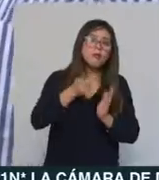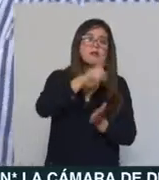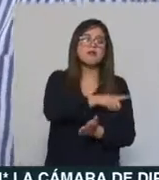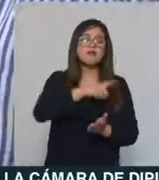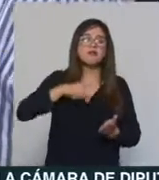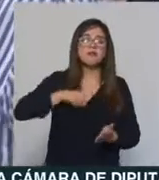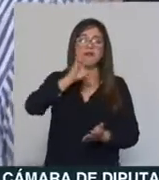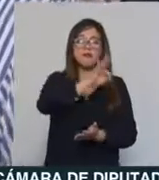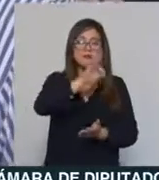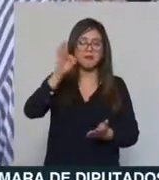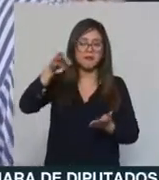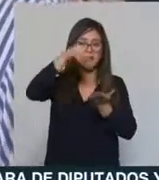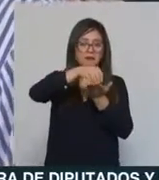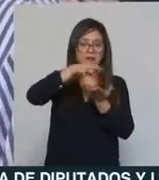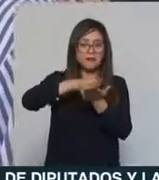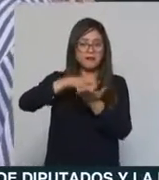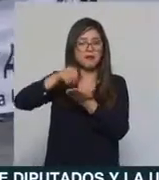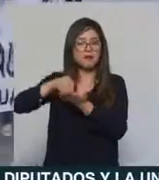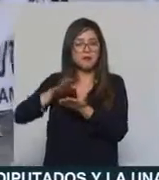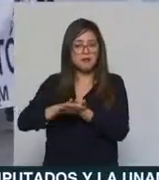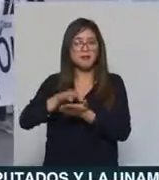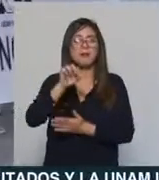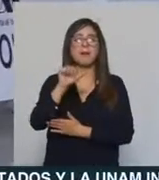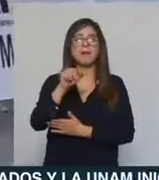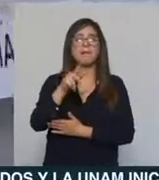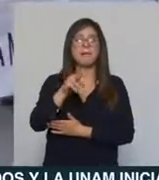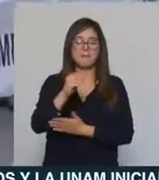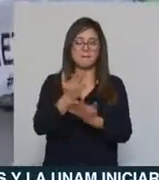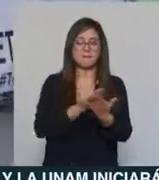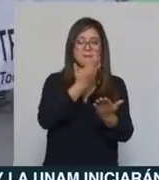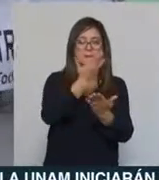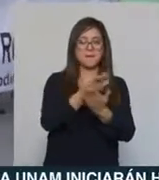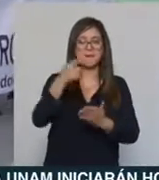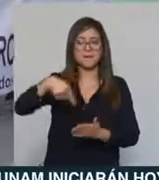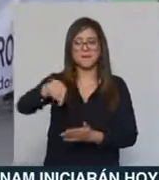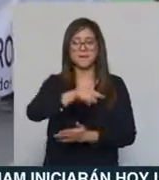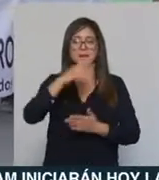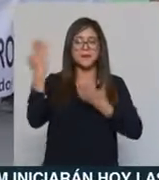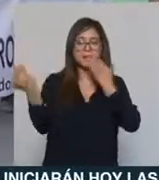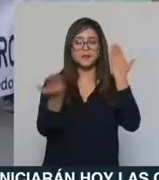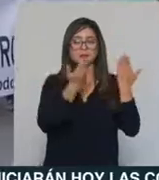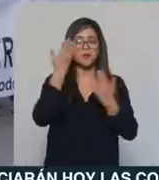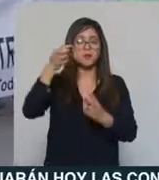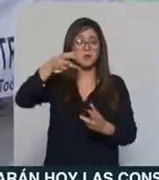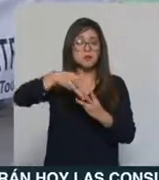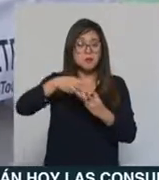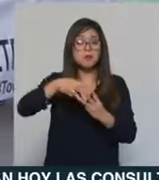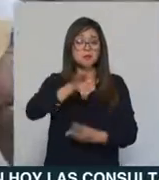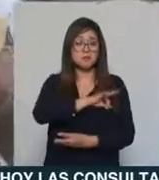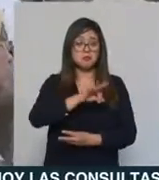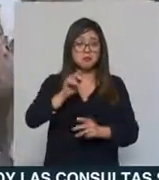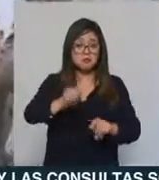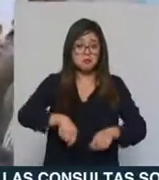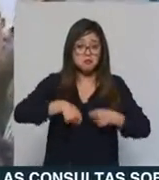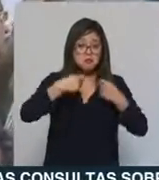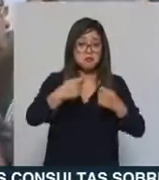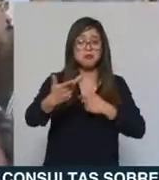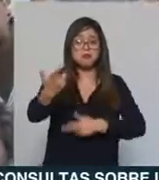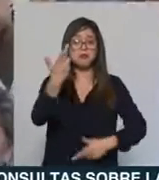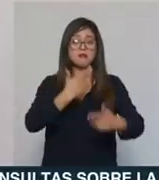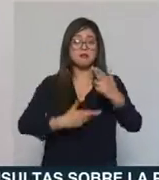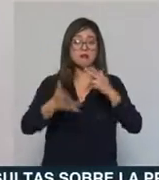o repetir. El amparo interpuesto por estudiantes de la UAM tampoco es factible que resulte efectivo para reanudar